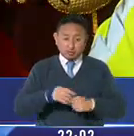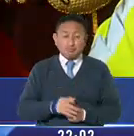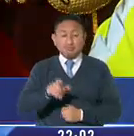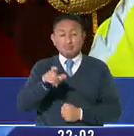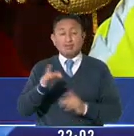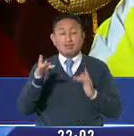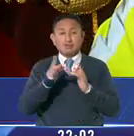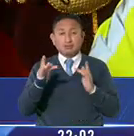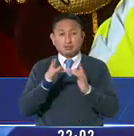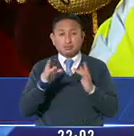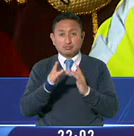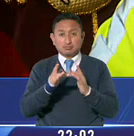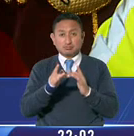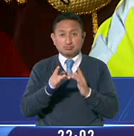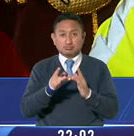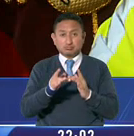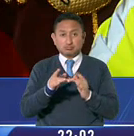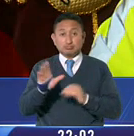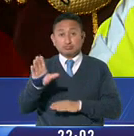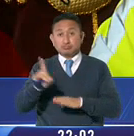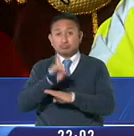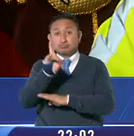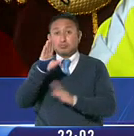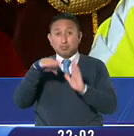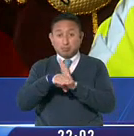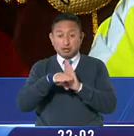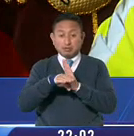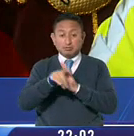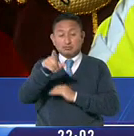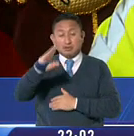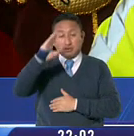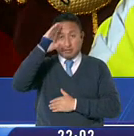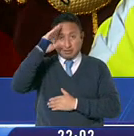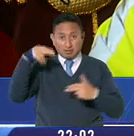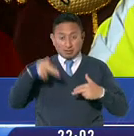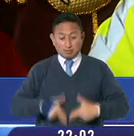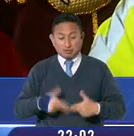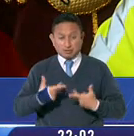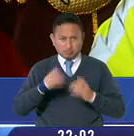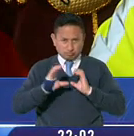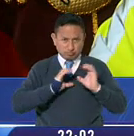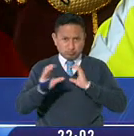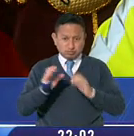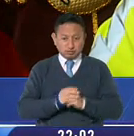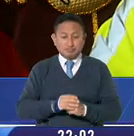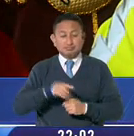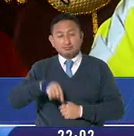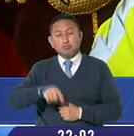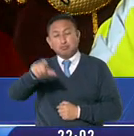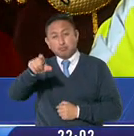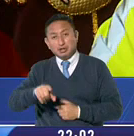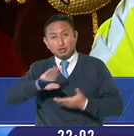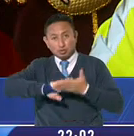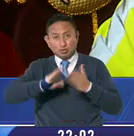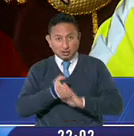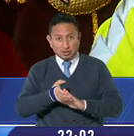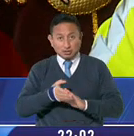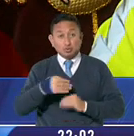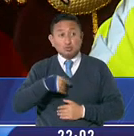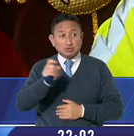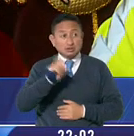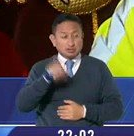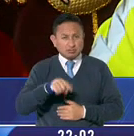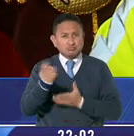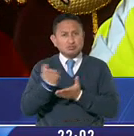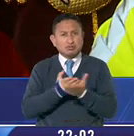los directivos de los bancos, con los señores guardias de seguridad, para que les insten a la comunidad, para que hagan uso de este servicio